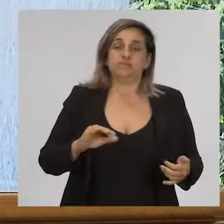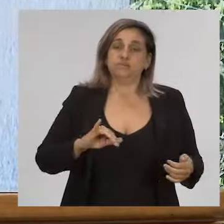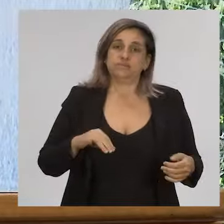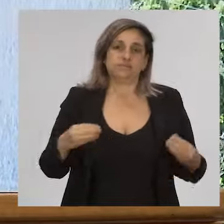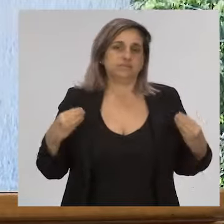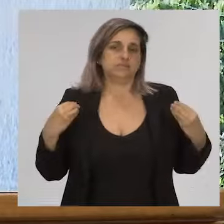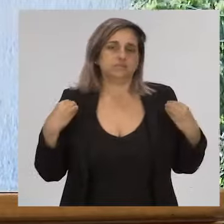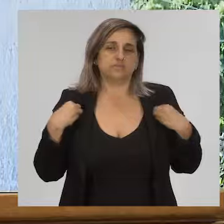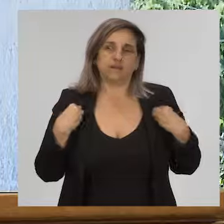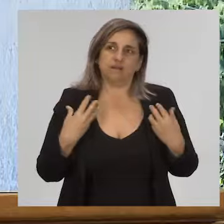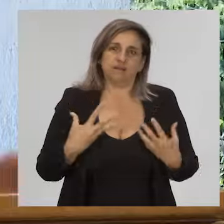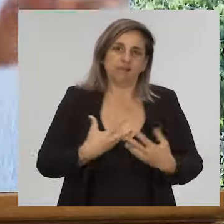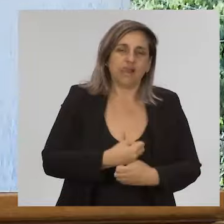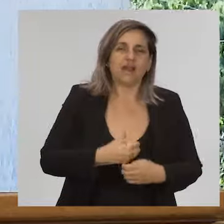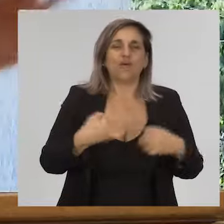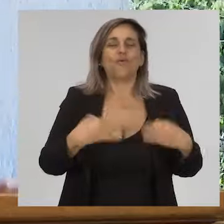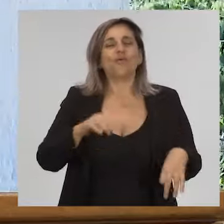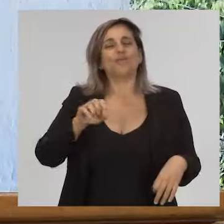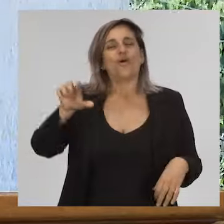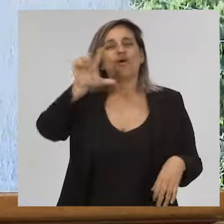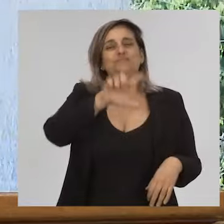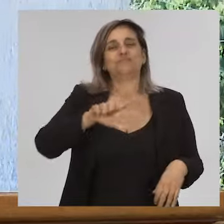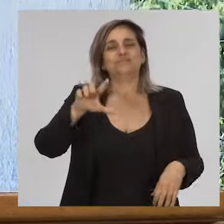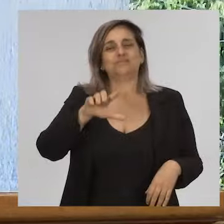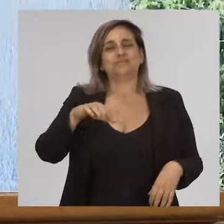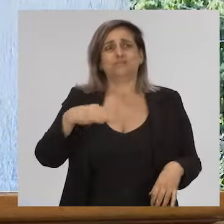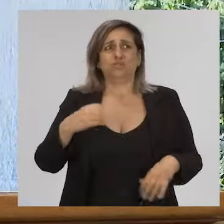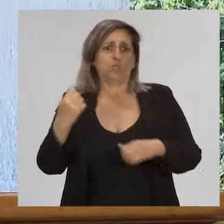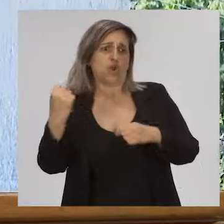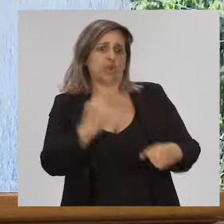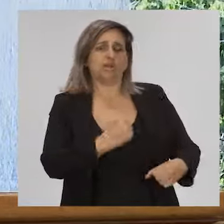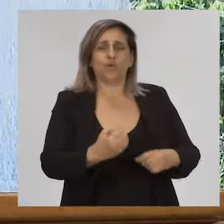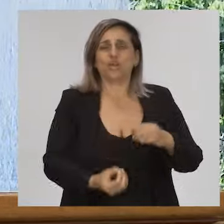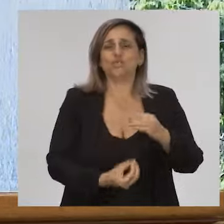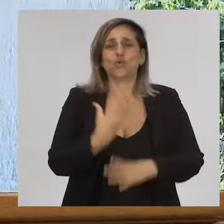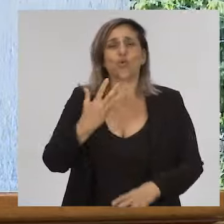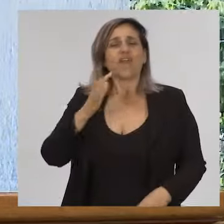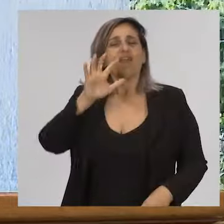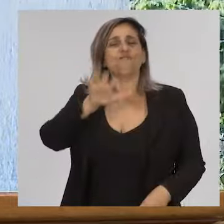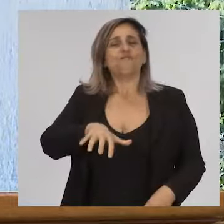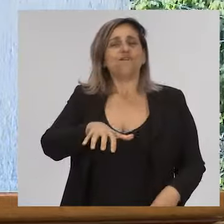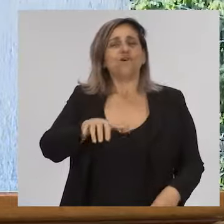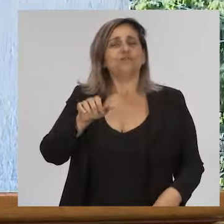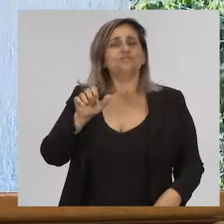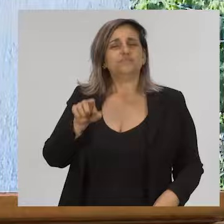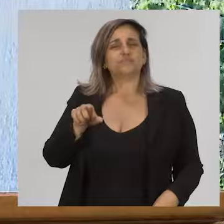golpeado y teníamos un lunes, teníamos una inauguración